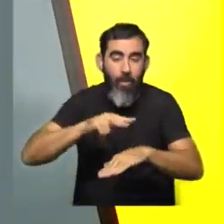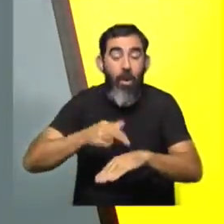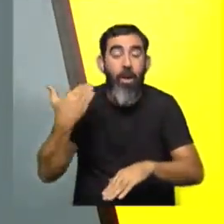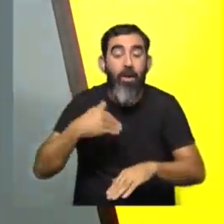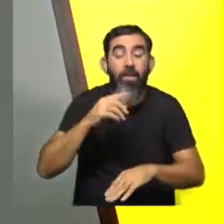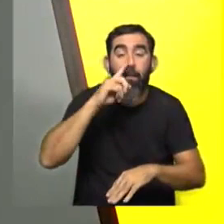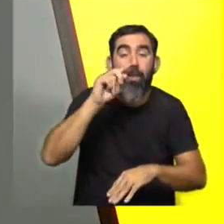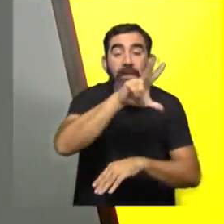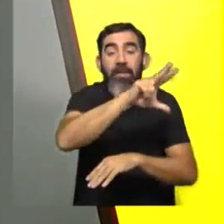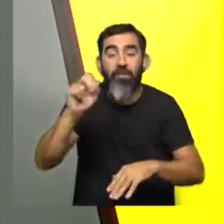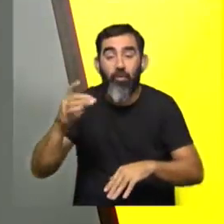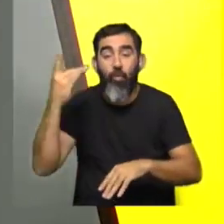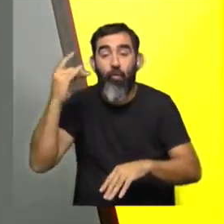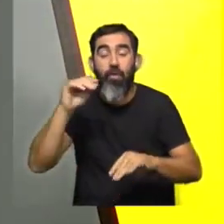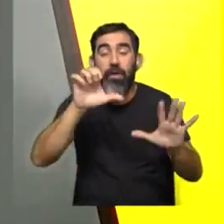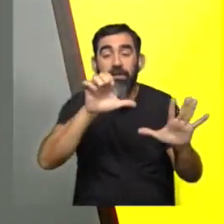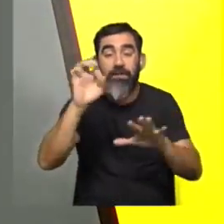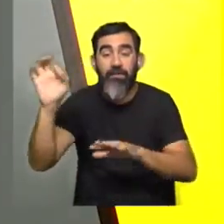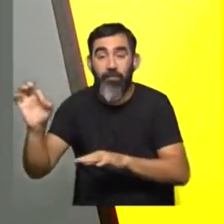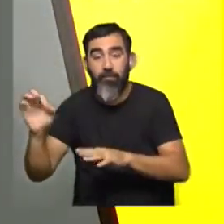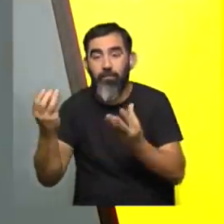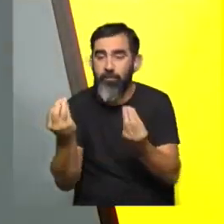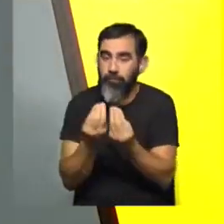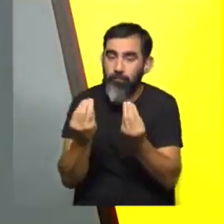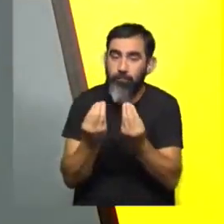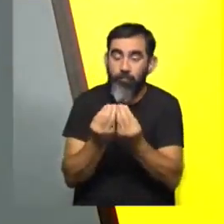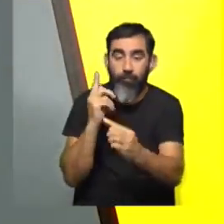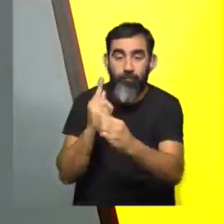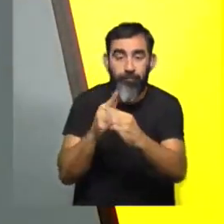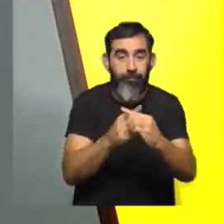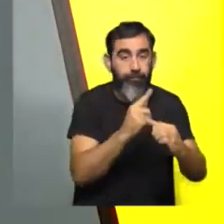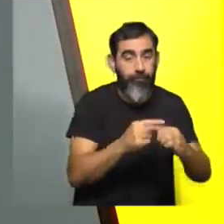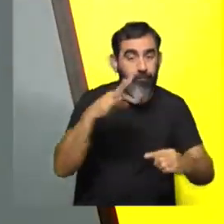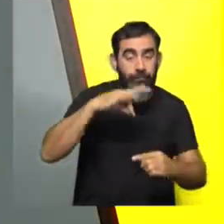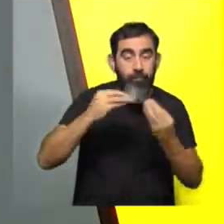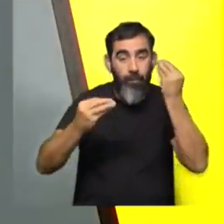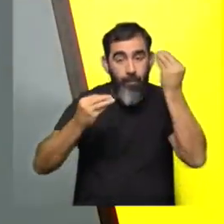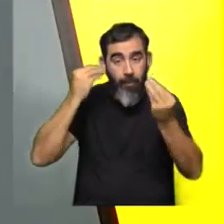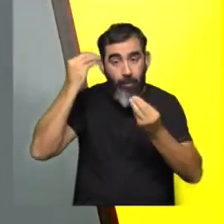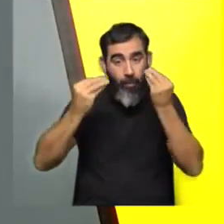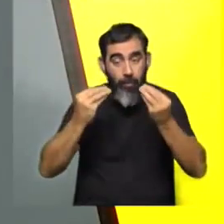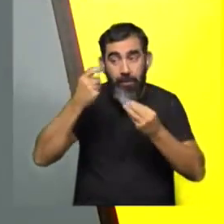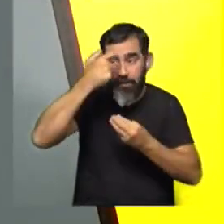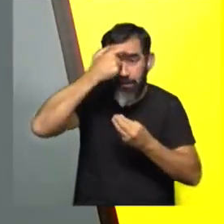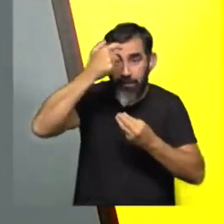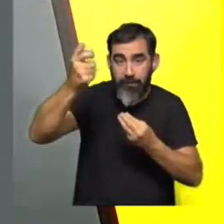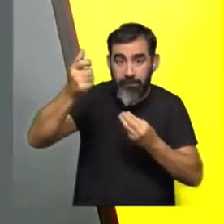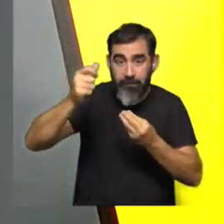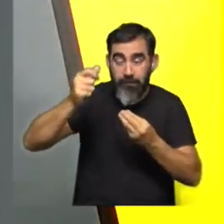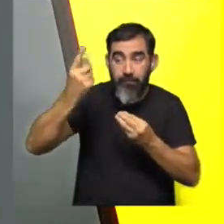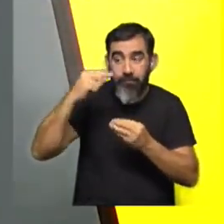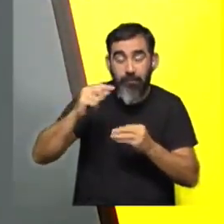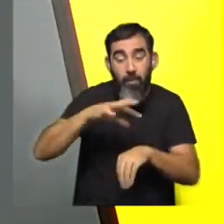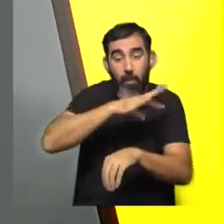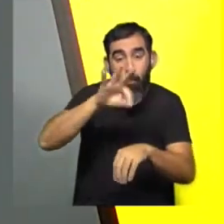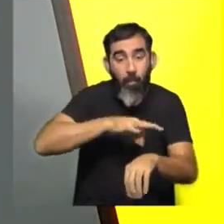Argentina, 1.300, en Bolivia, 600. Estamos hablando de muchos casos que por supuesto preocupan y hacen que la ciencia mire al mosquito, que es